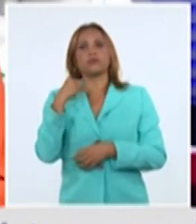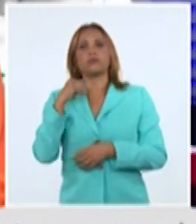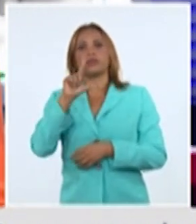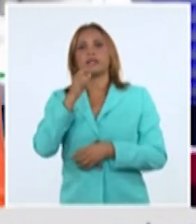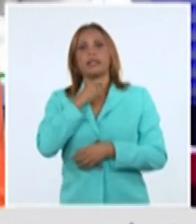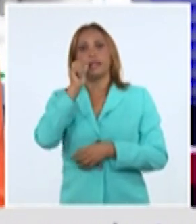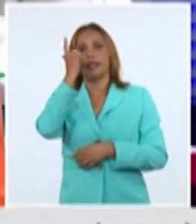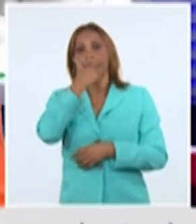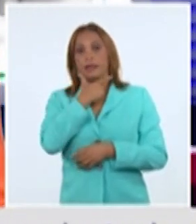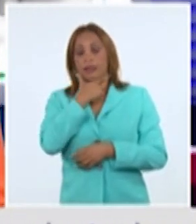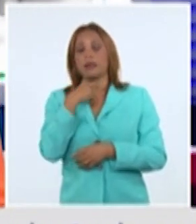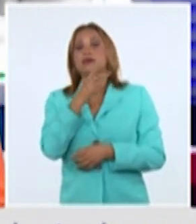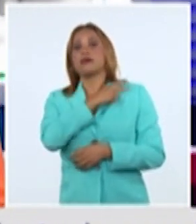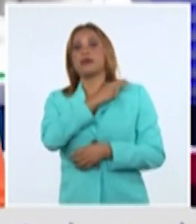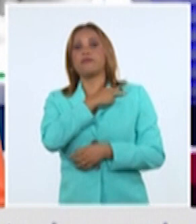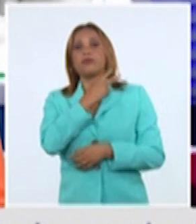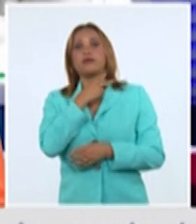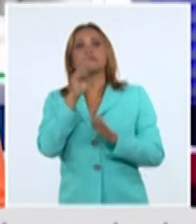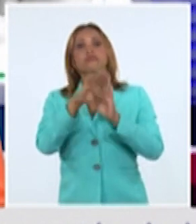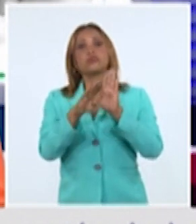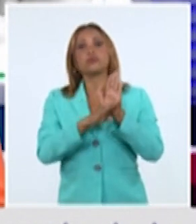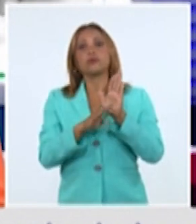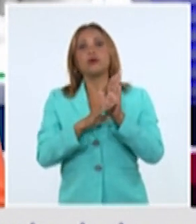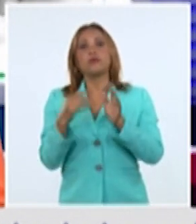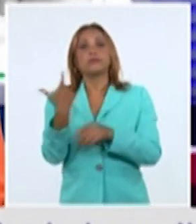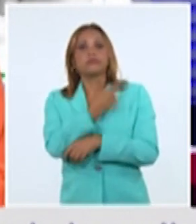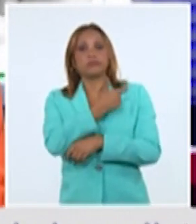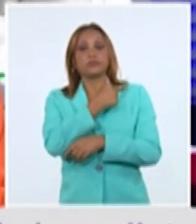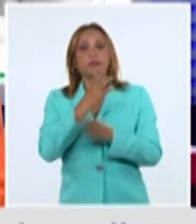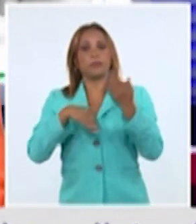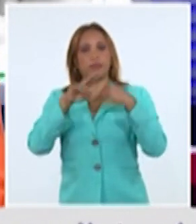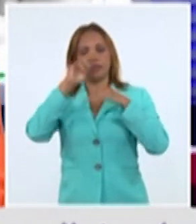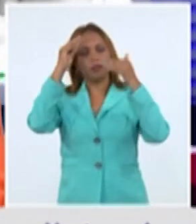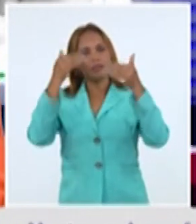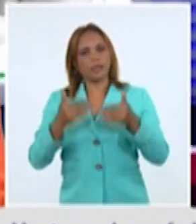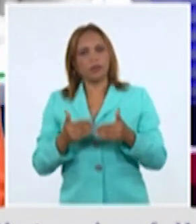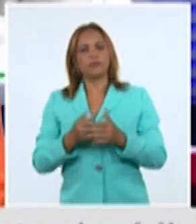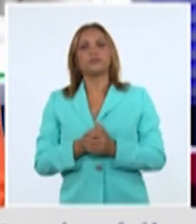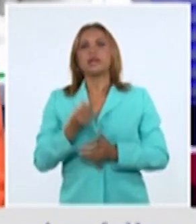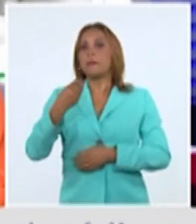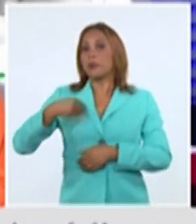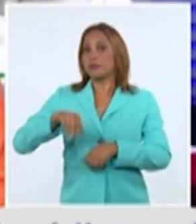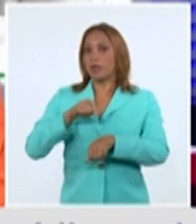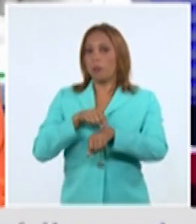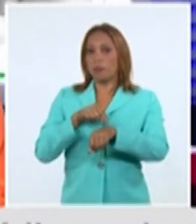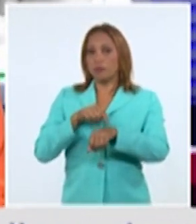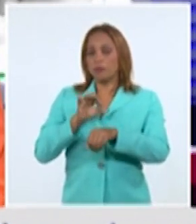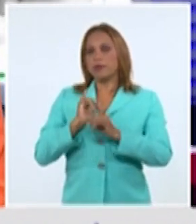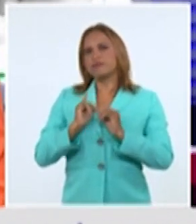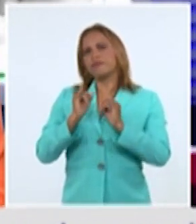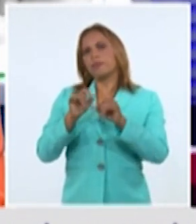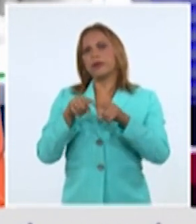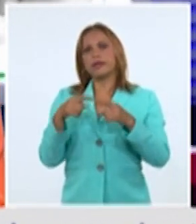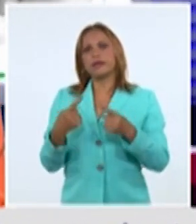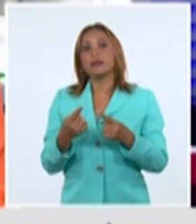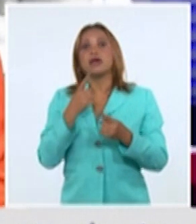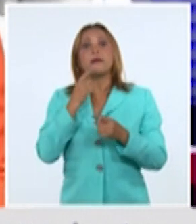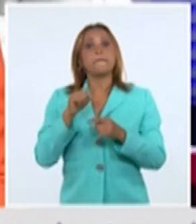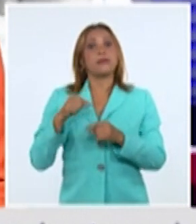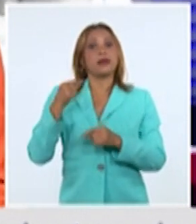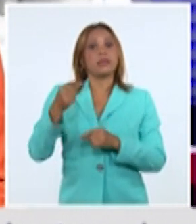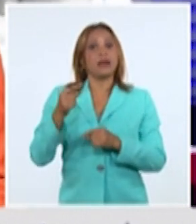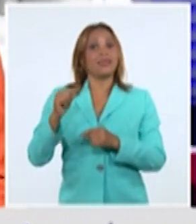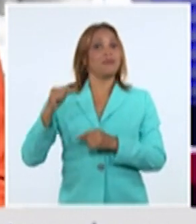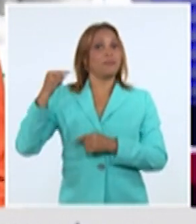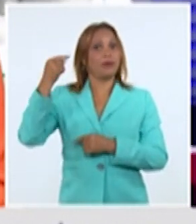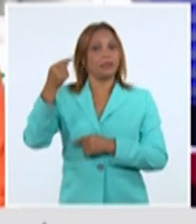del programa de inmunización del Ministerio de Salud Pública. Aprovechamos además para anunciar que mañana y pasado mañana